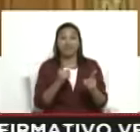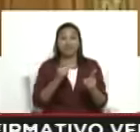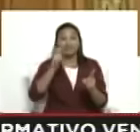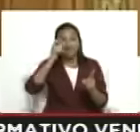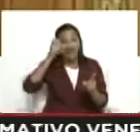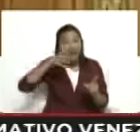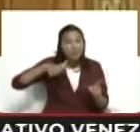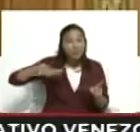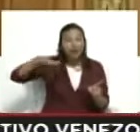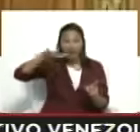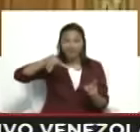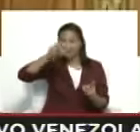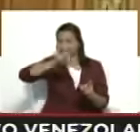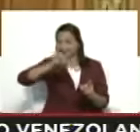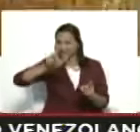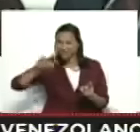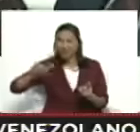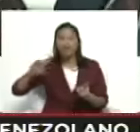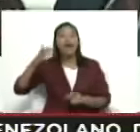sabio,